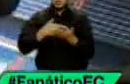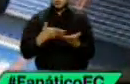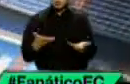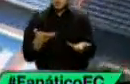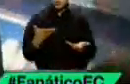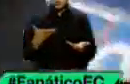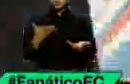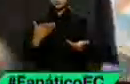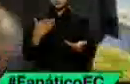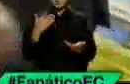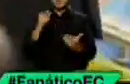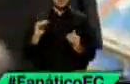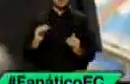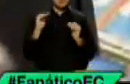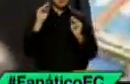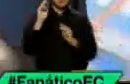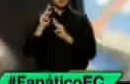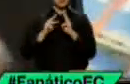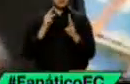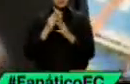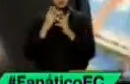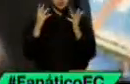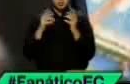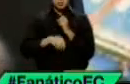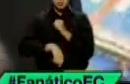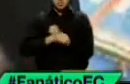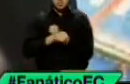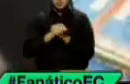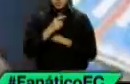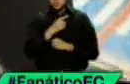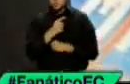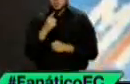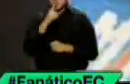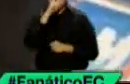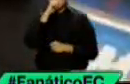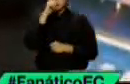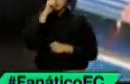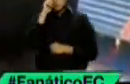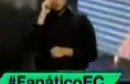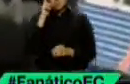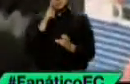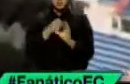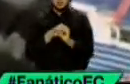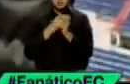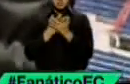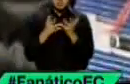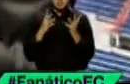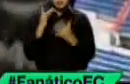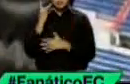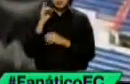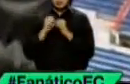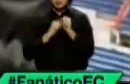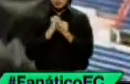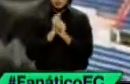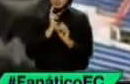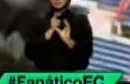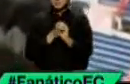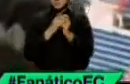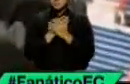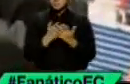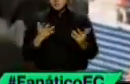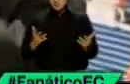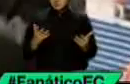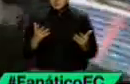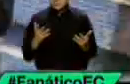el topo del mundo del fútbol, que es Real Madrid, con solamente 18 años.